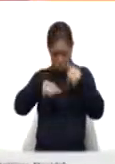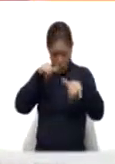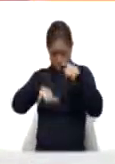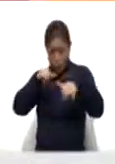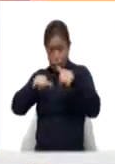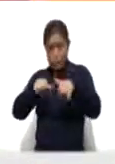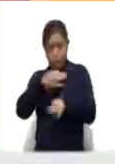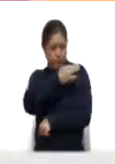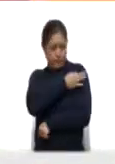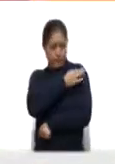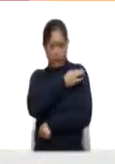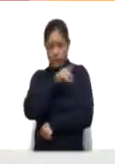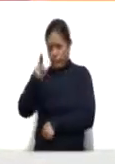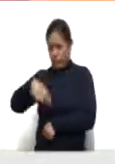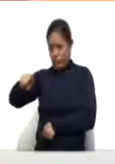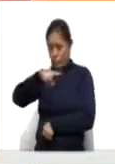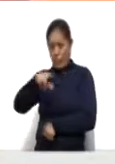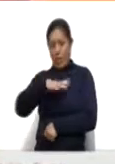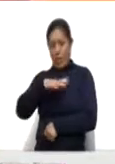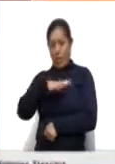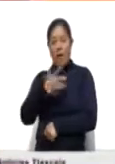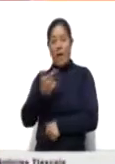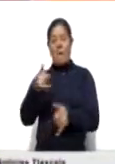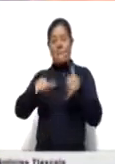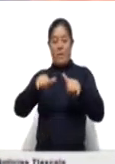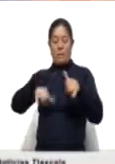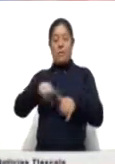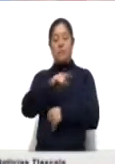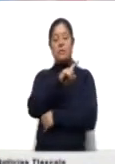ciudadanos con dosis de Sinopharm.